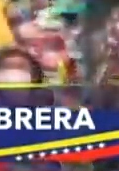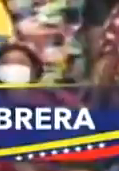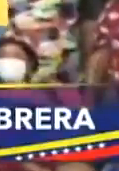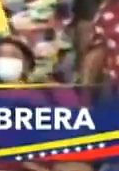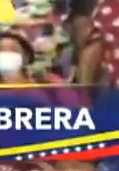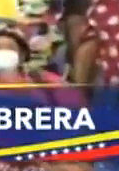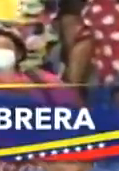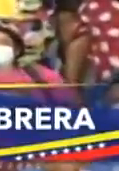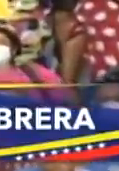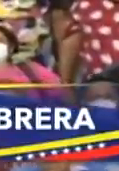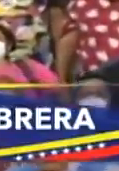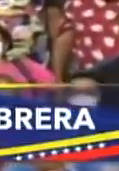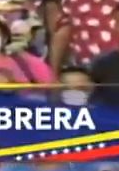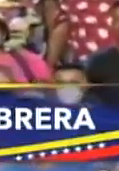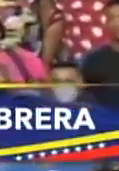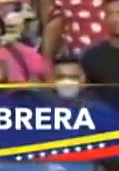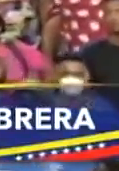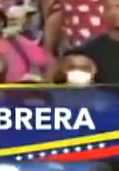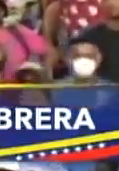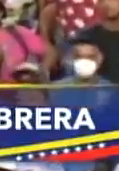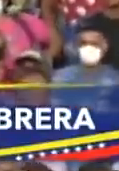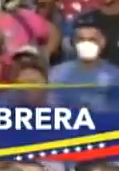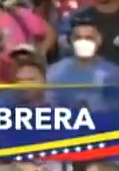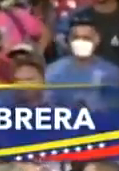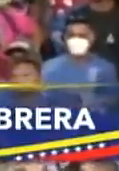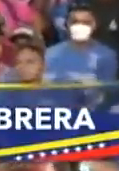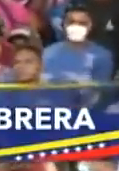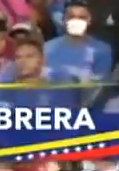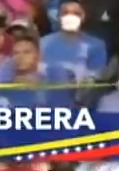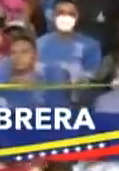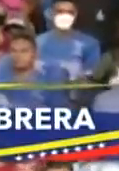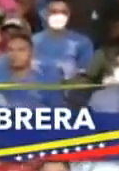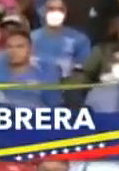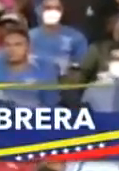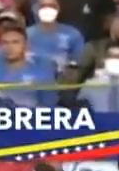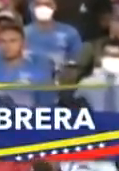el presidente constitucional nicolás maduro